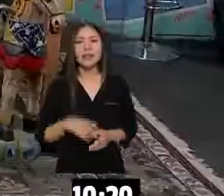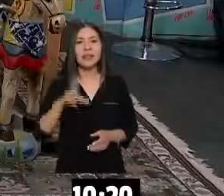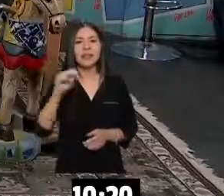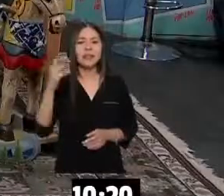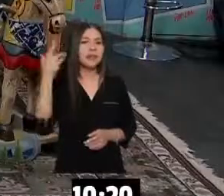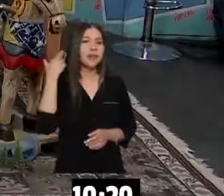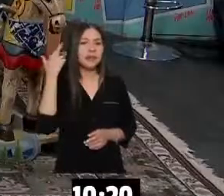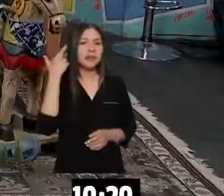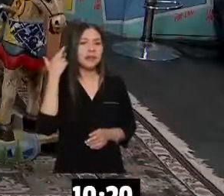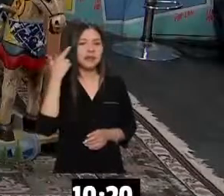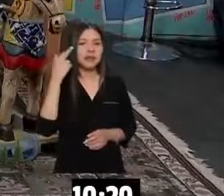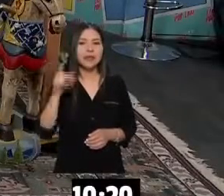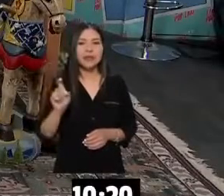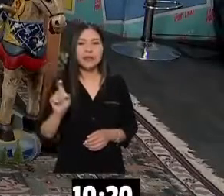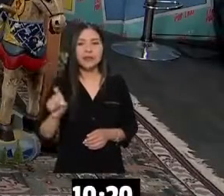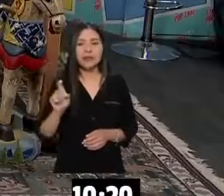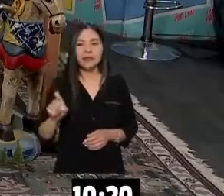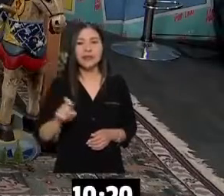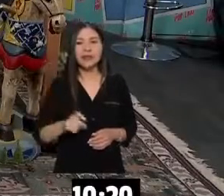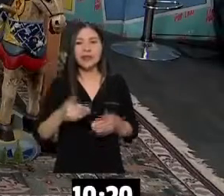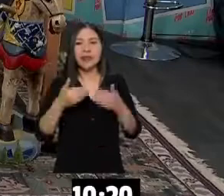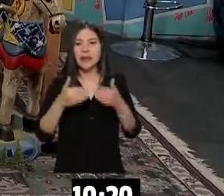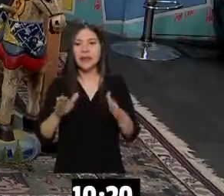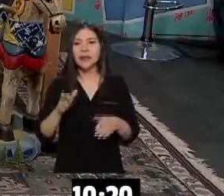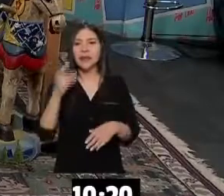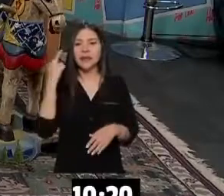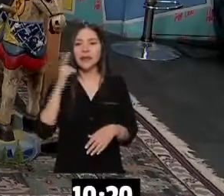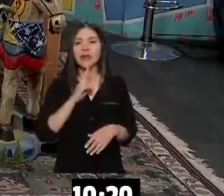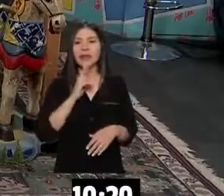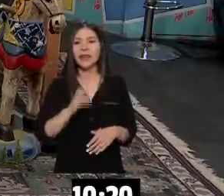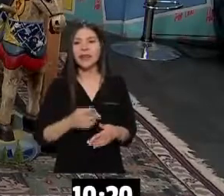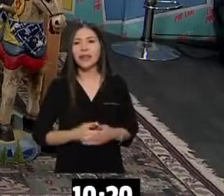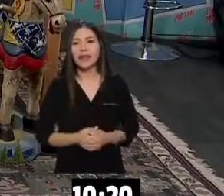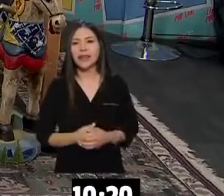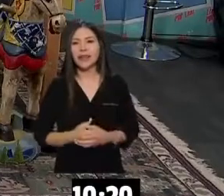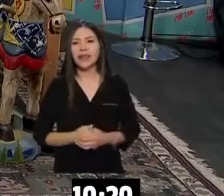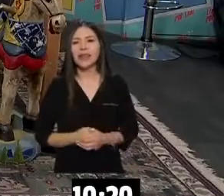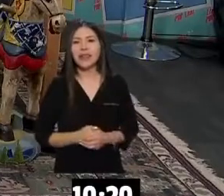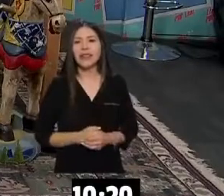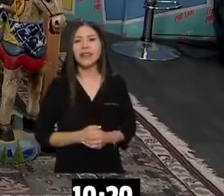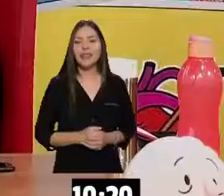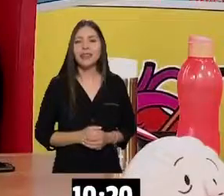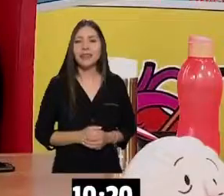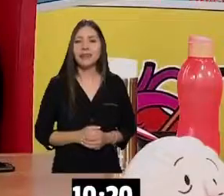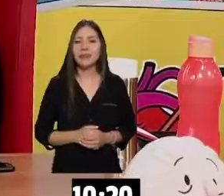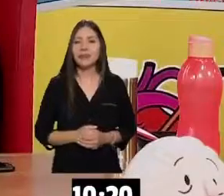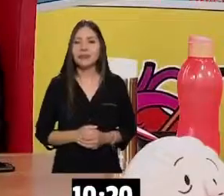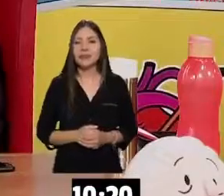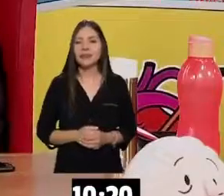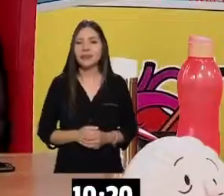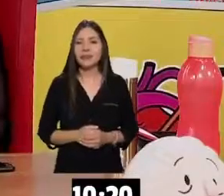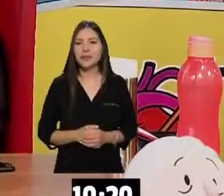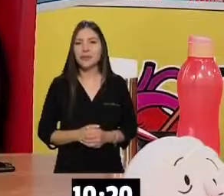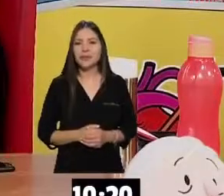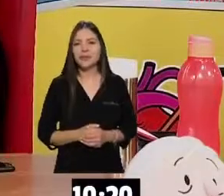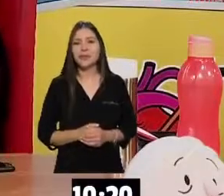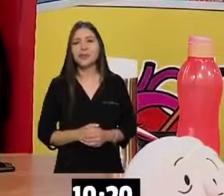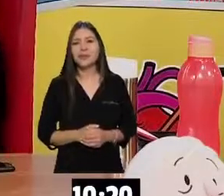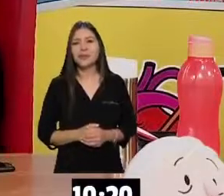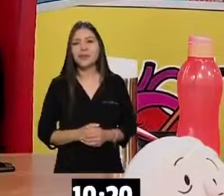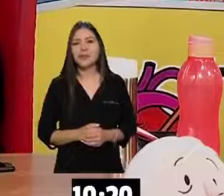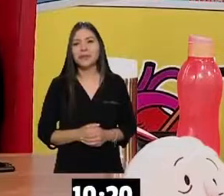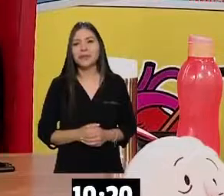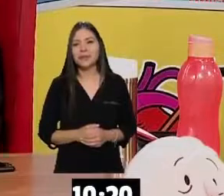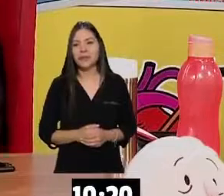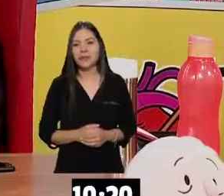No te oímos. No te oímos, pícale al micrófono. Ya. Eso. Ahí está. A ver, explíquenos. Es lo malo de comprar en China las computadoras.